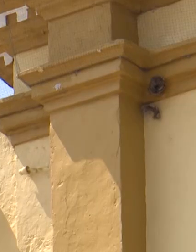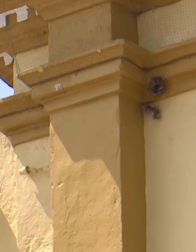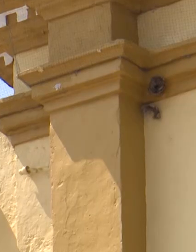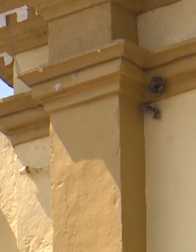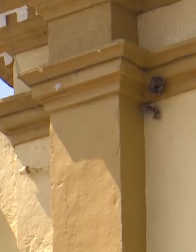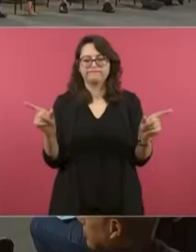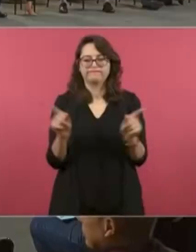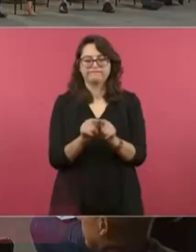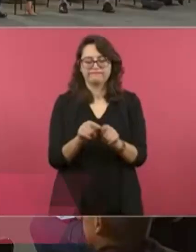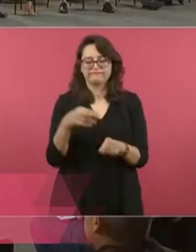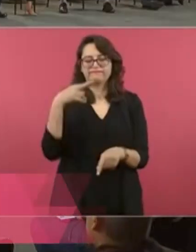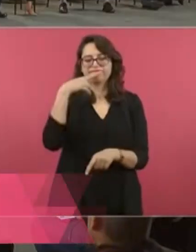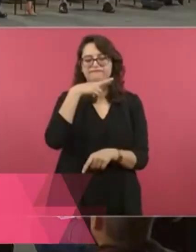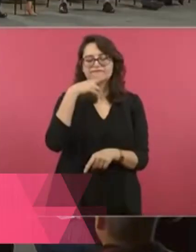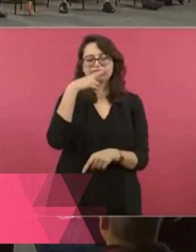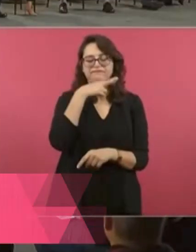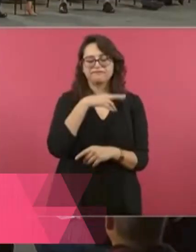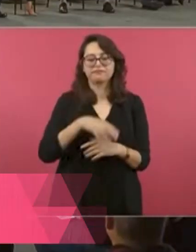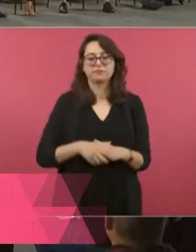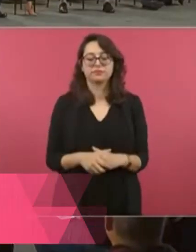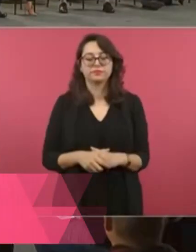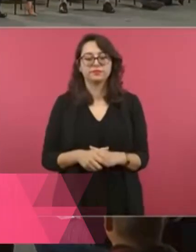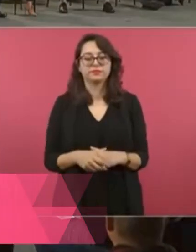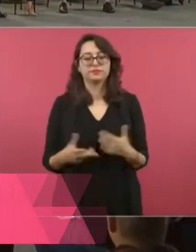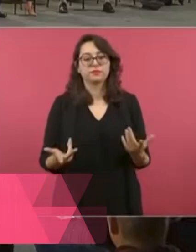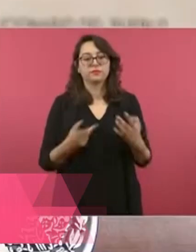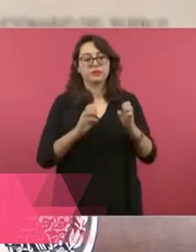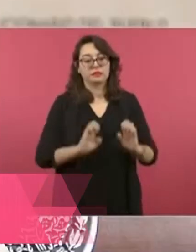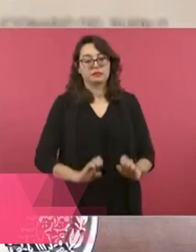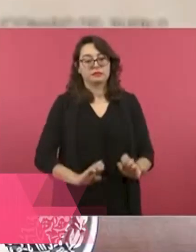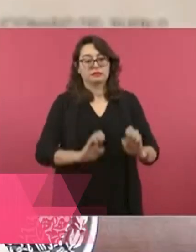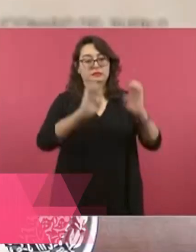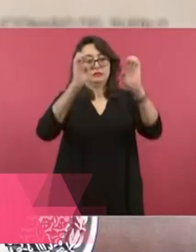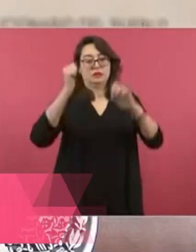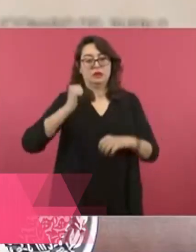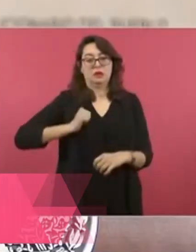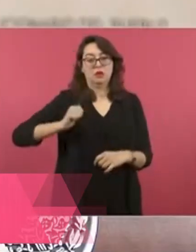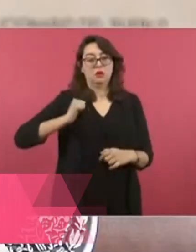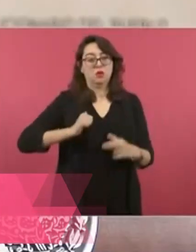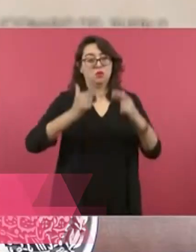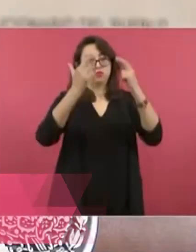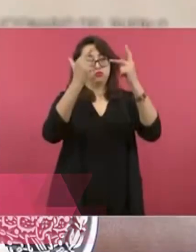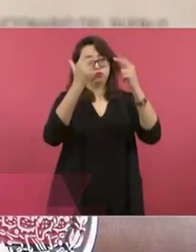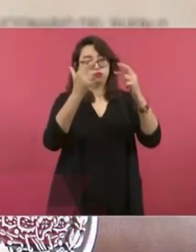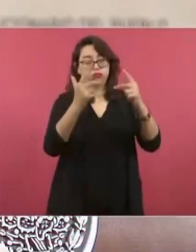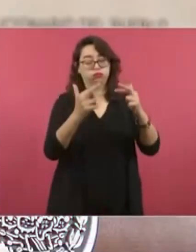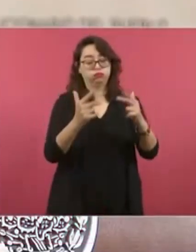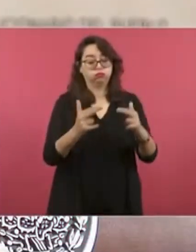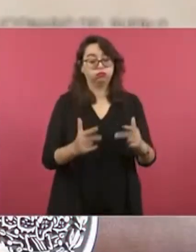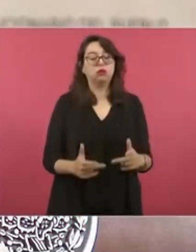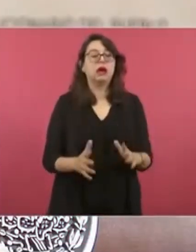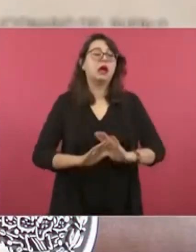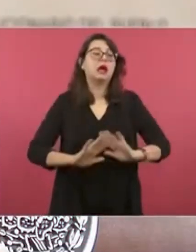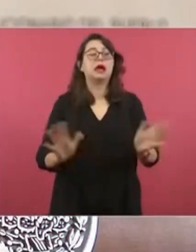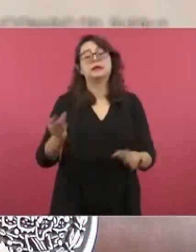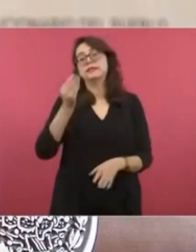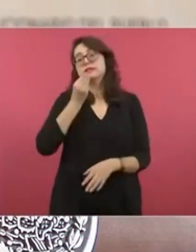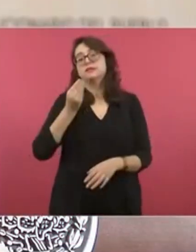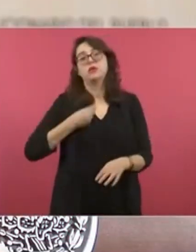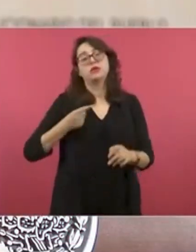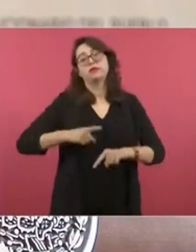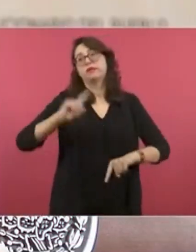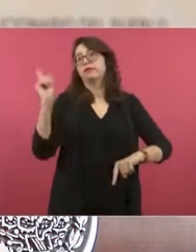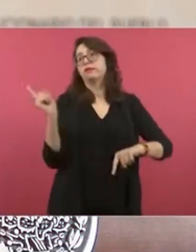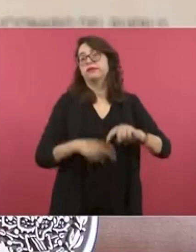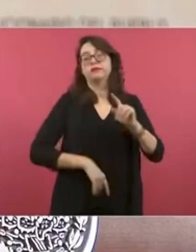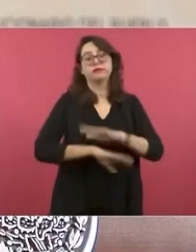millones de pesos. Por más afectado que esté un inmueble patrimonial, nunca se debe de demoler. Se tiene que encontrar cuál es la técnica